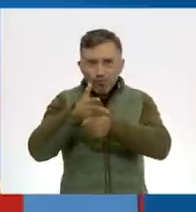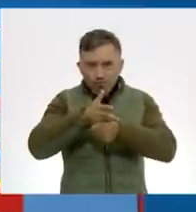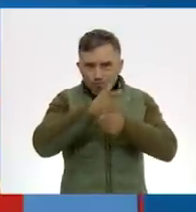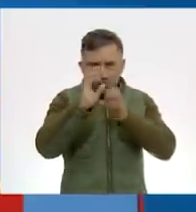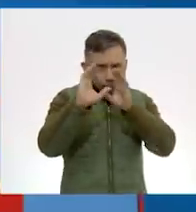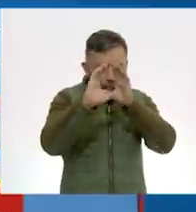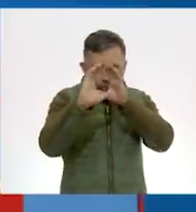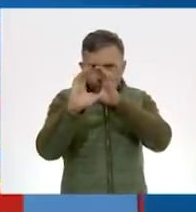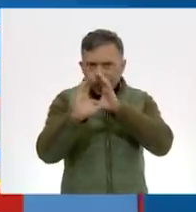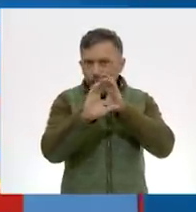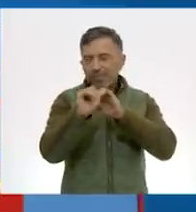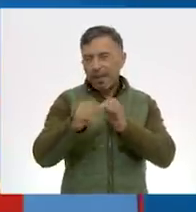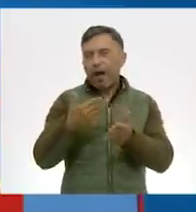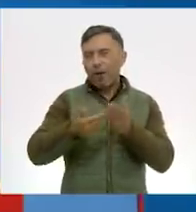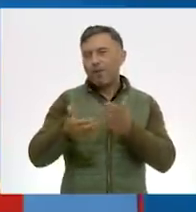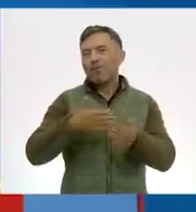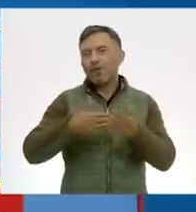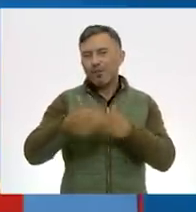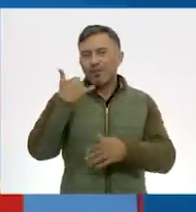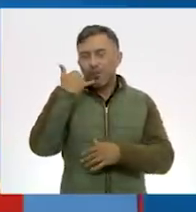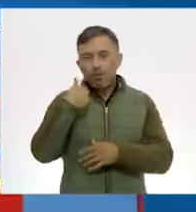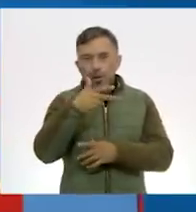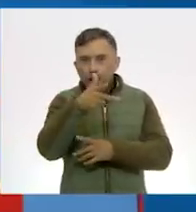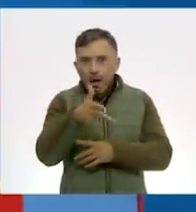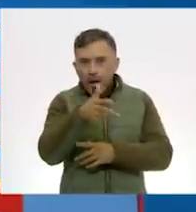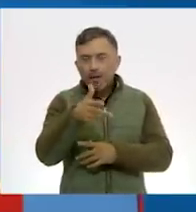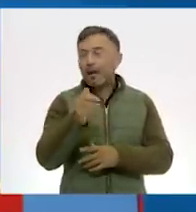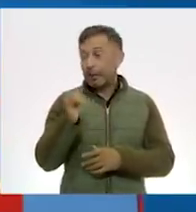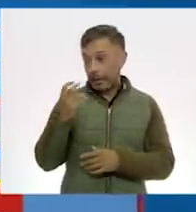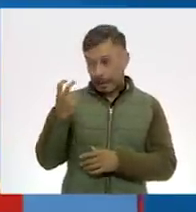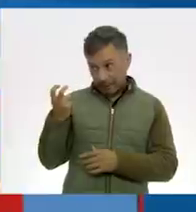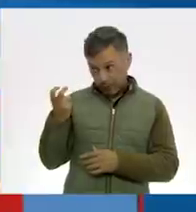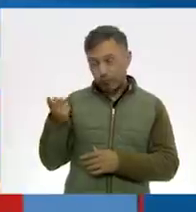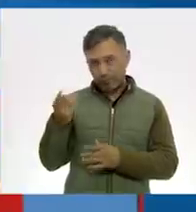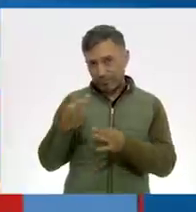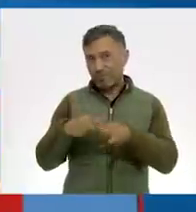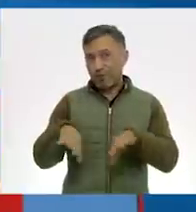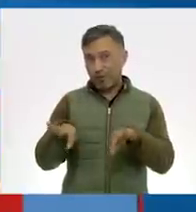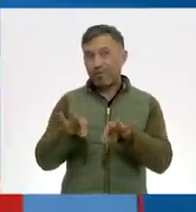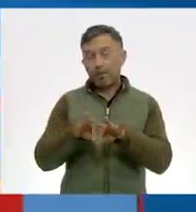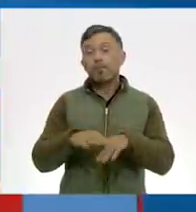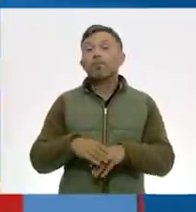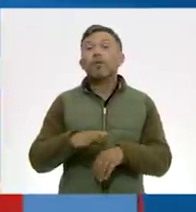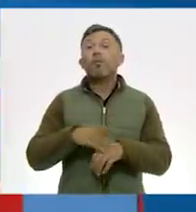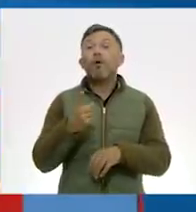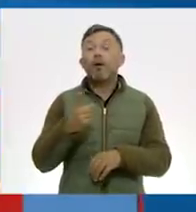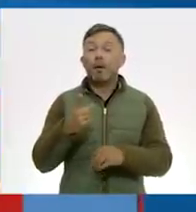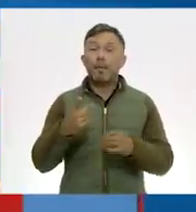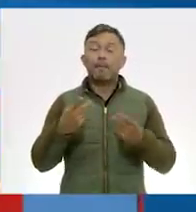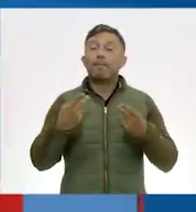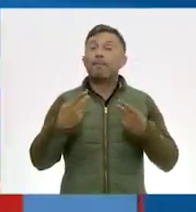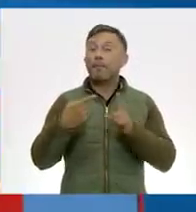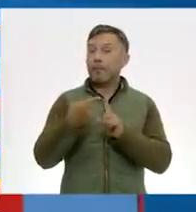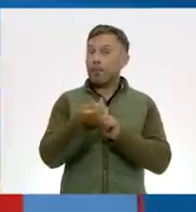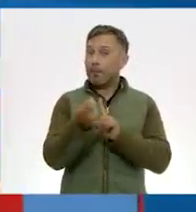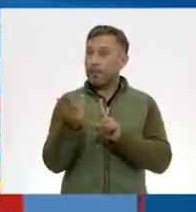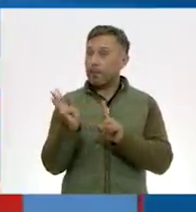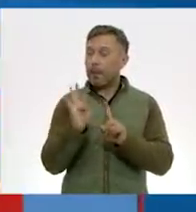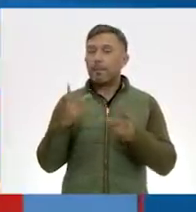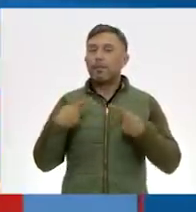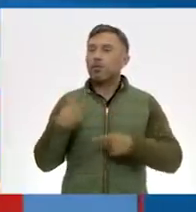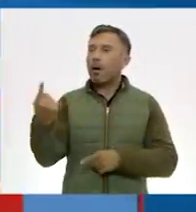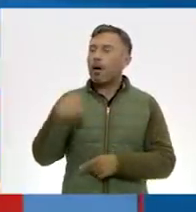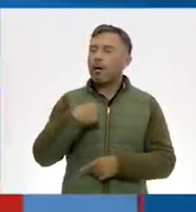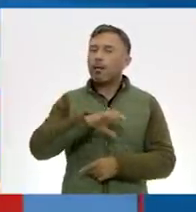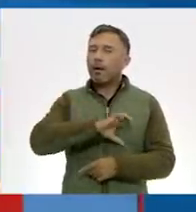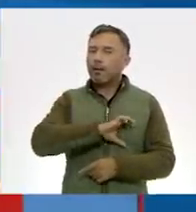muy emocionante. Y esos logros se convierten también muy importantes porque estás rodeado de las personas que te quieren, estás